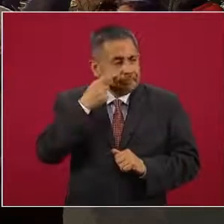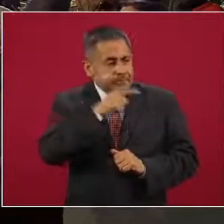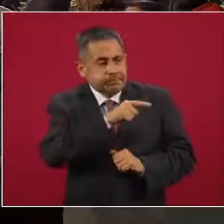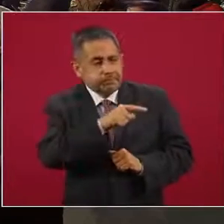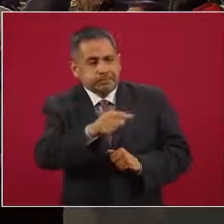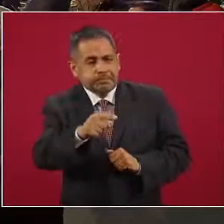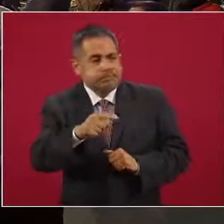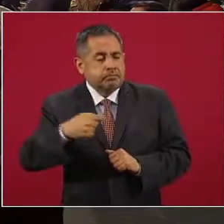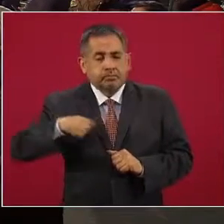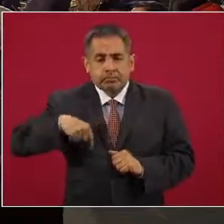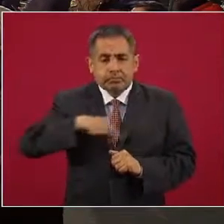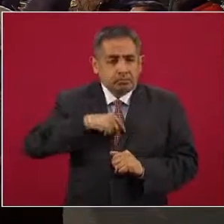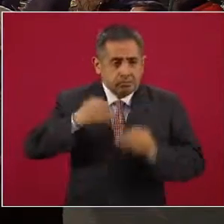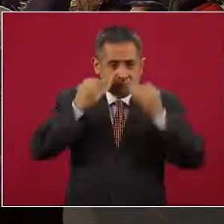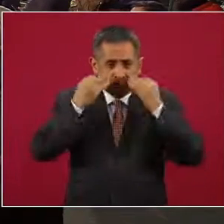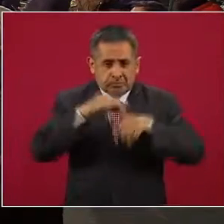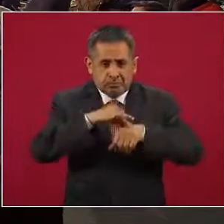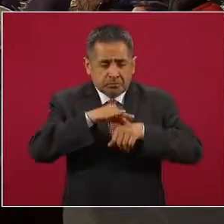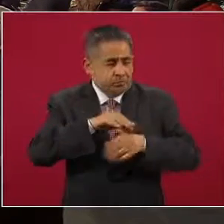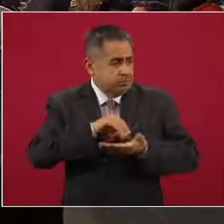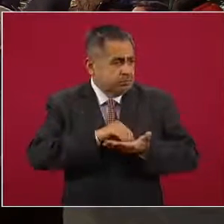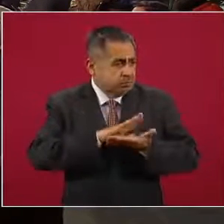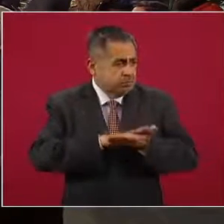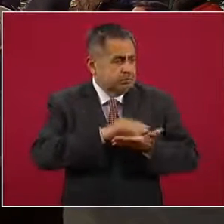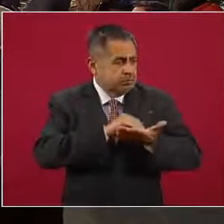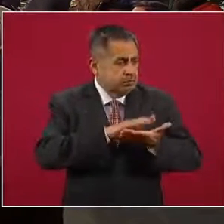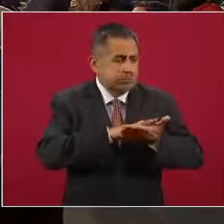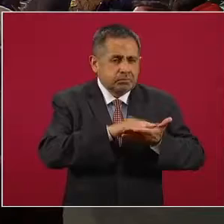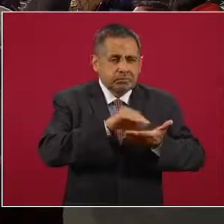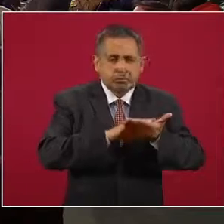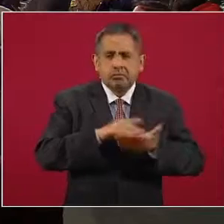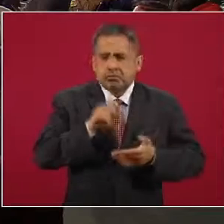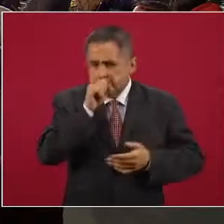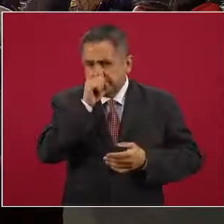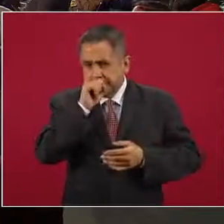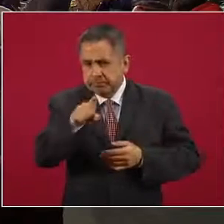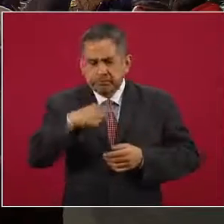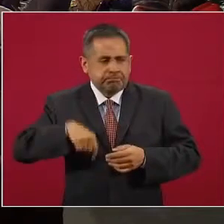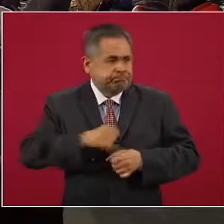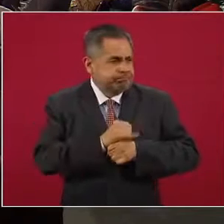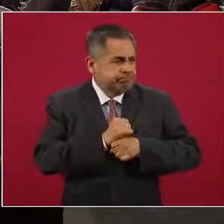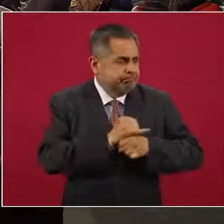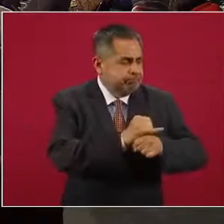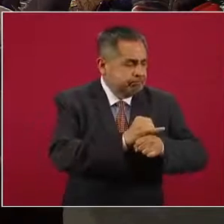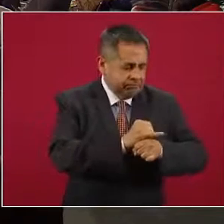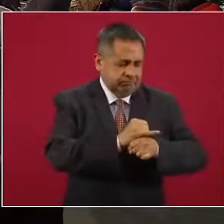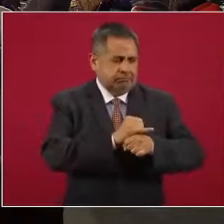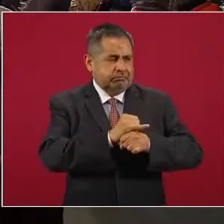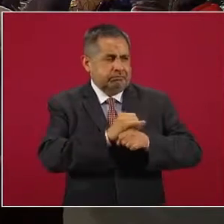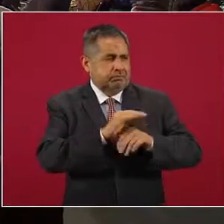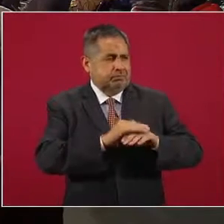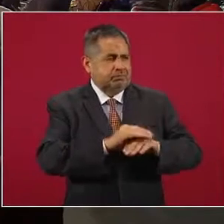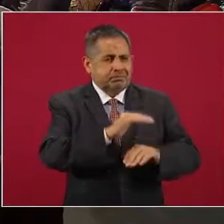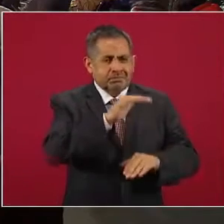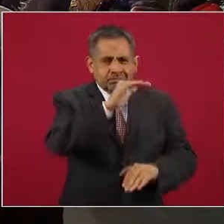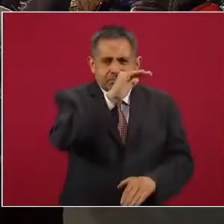que nosotros documentamos, además de investigar, son mucho más altas.